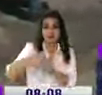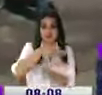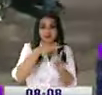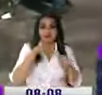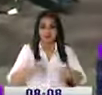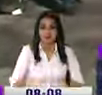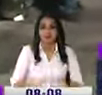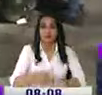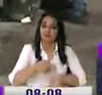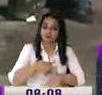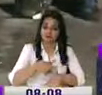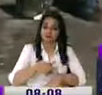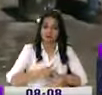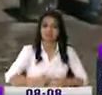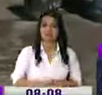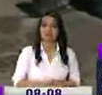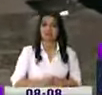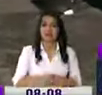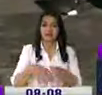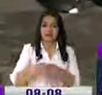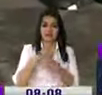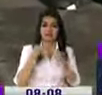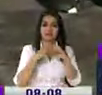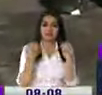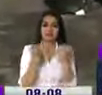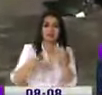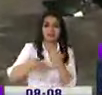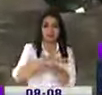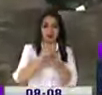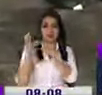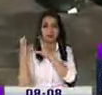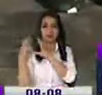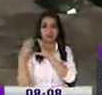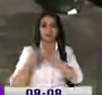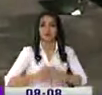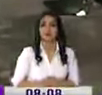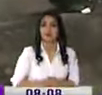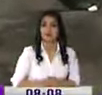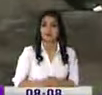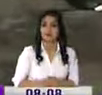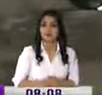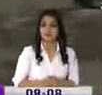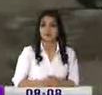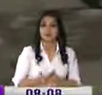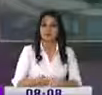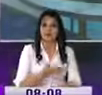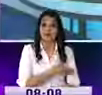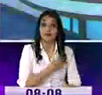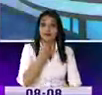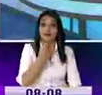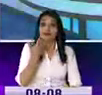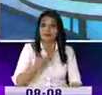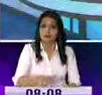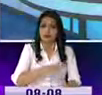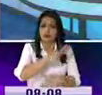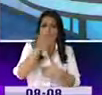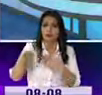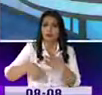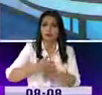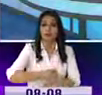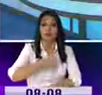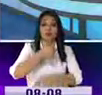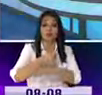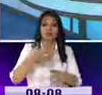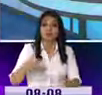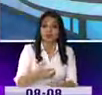de la mañana aquí en los exteriores del Estadio Olímpico Atahualpa. Como les hemos repetido, están aquí desplegados ya todas las autoridades, está